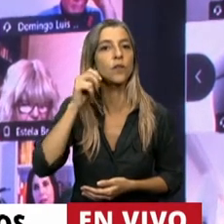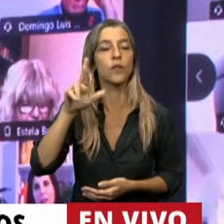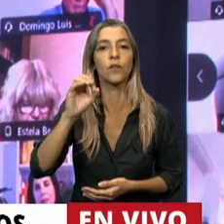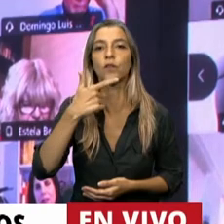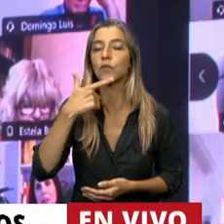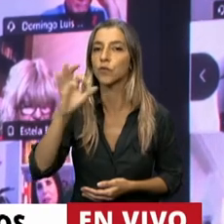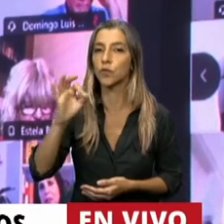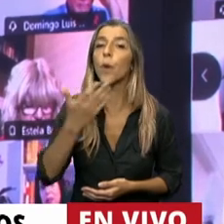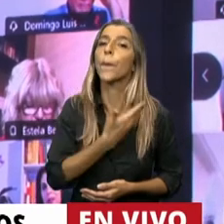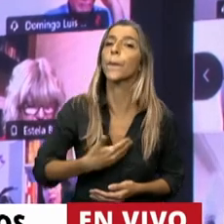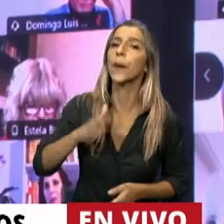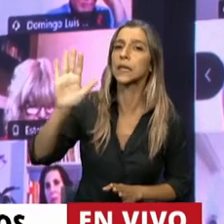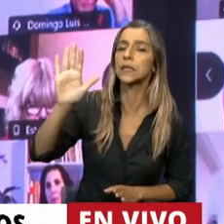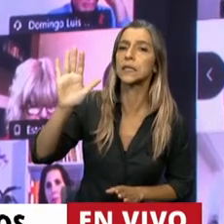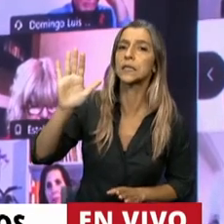presidente